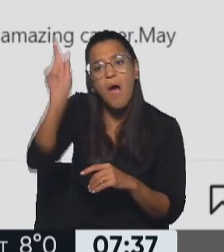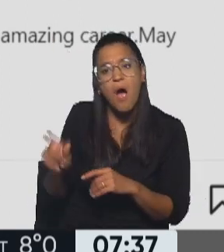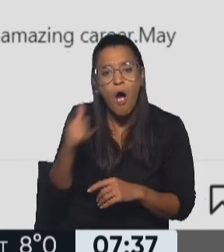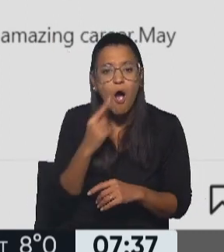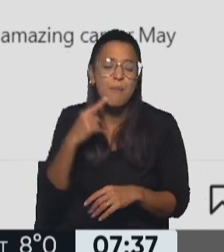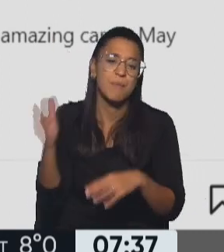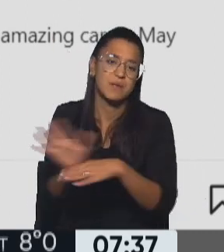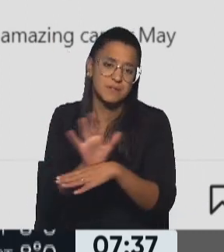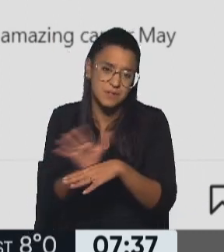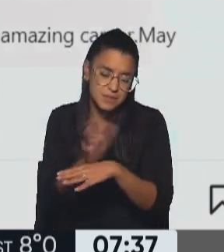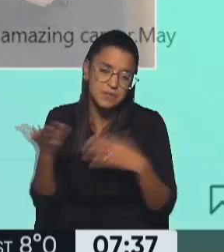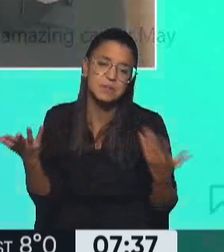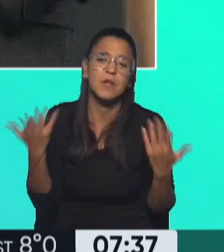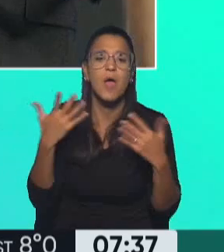cine